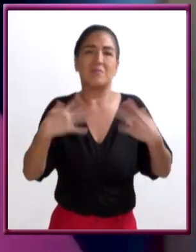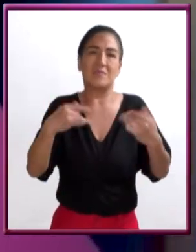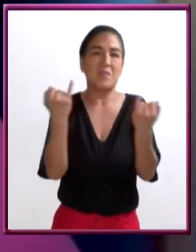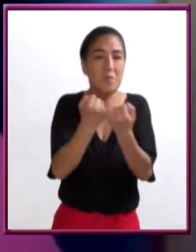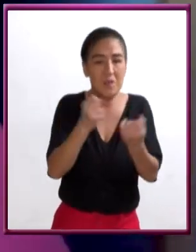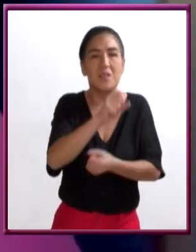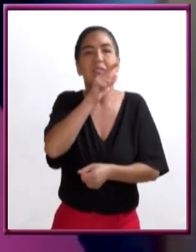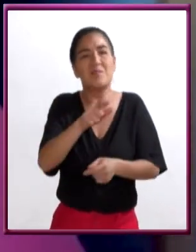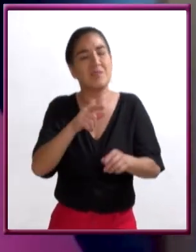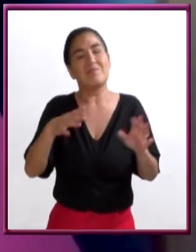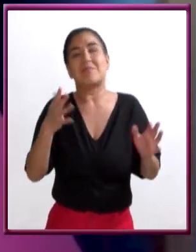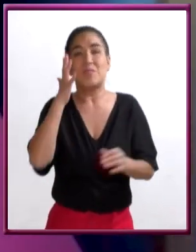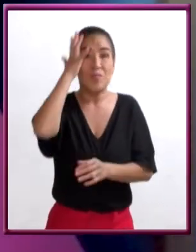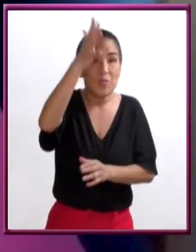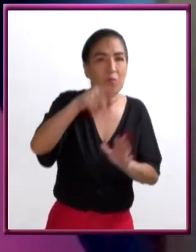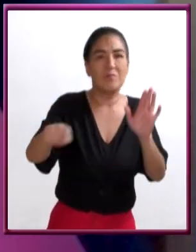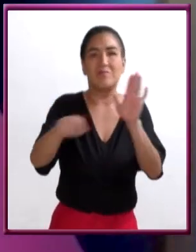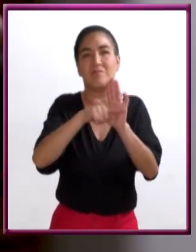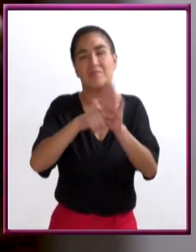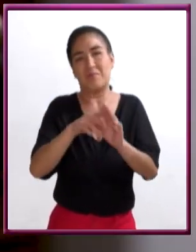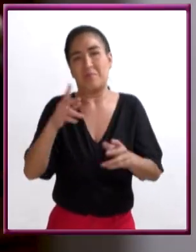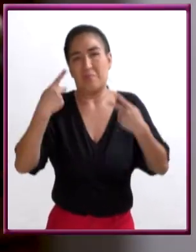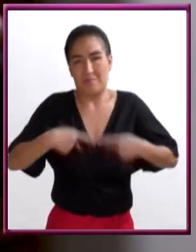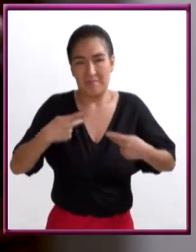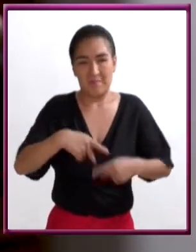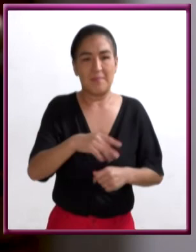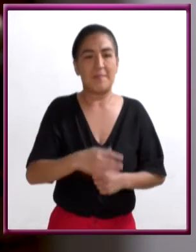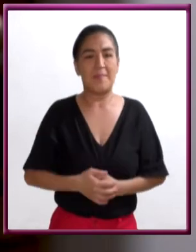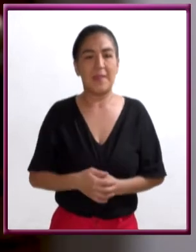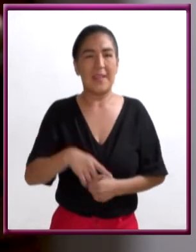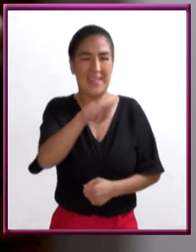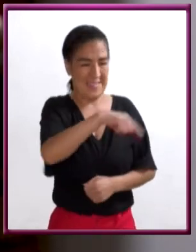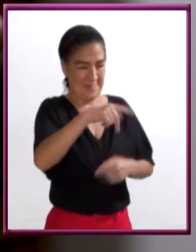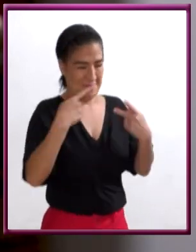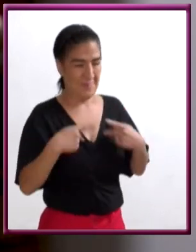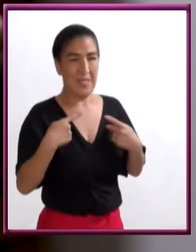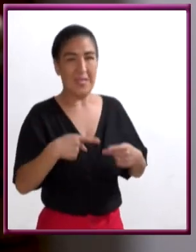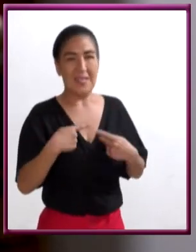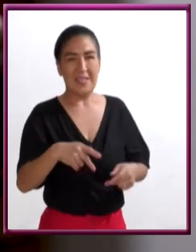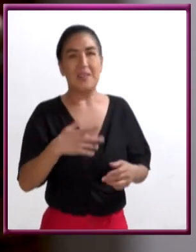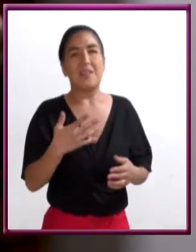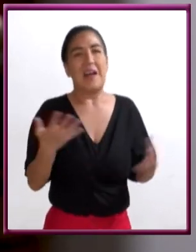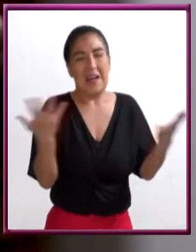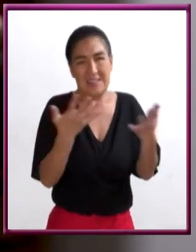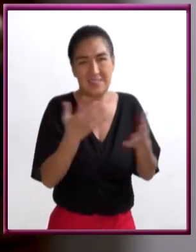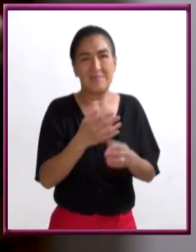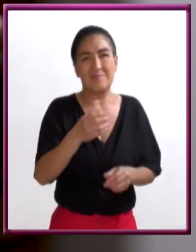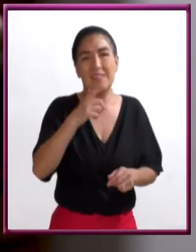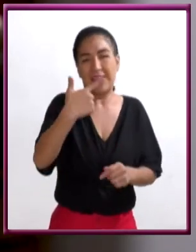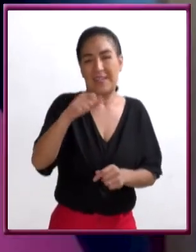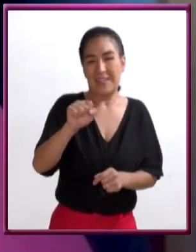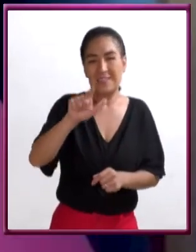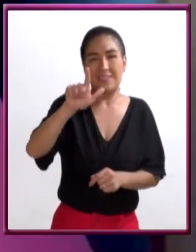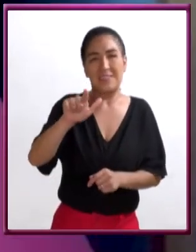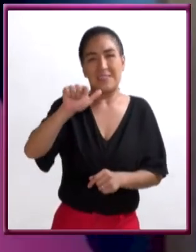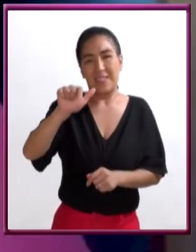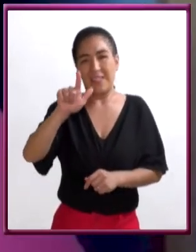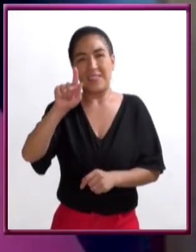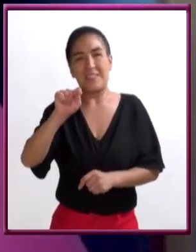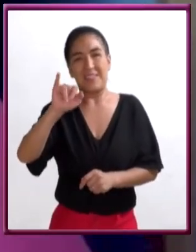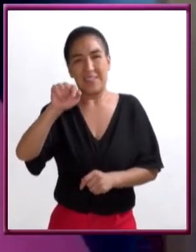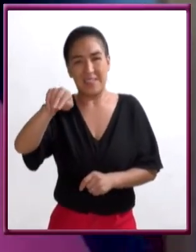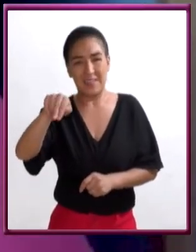y tiene muchas consecuencias negativas. ¿Y las personas que hacen gaslighting saben querer? ¿Pueden querer? A ver,